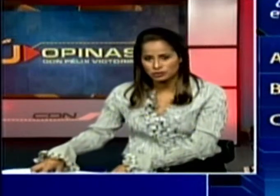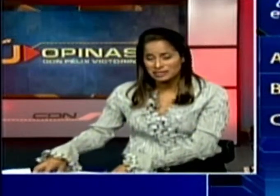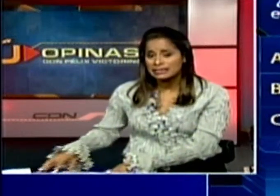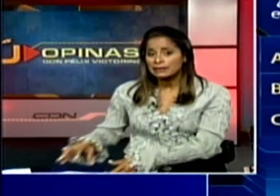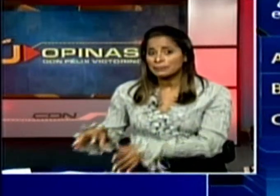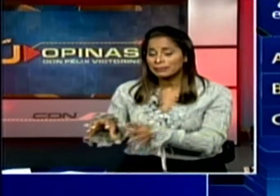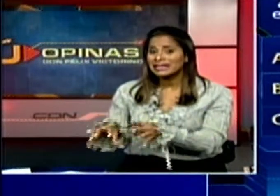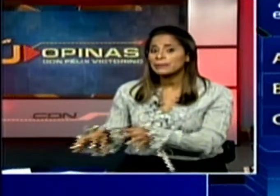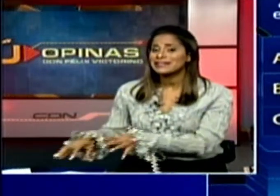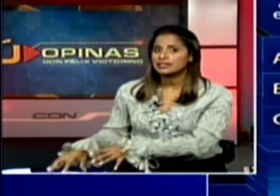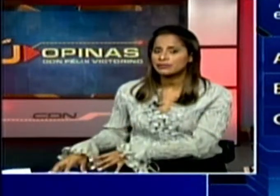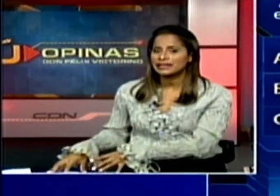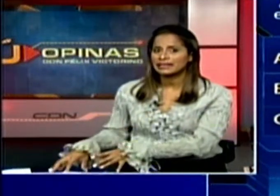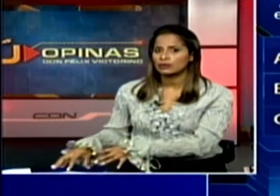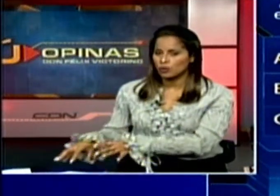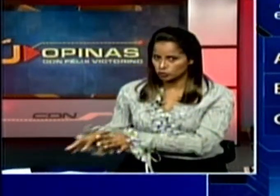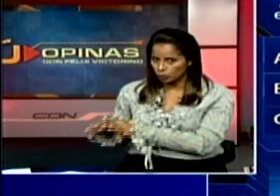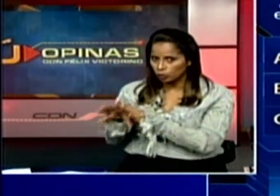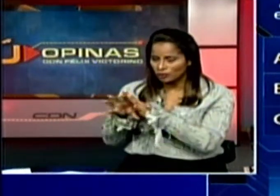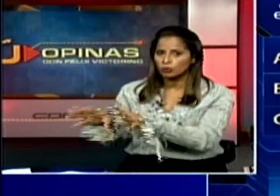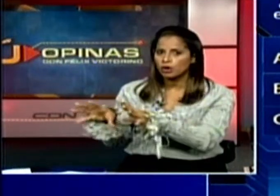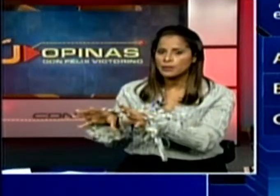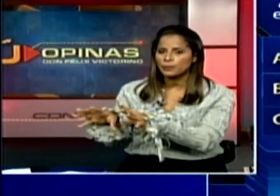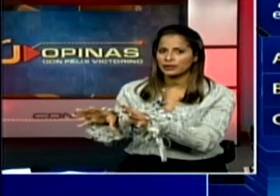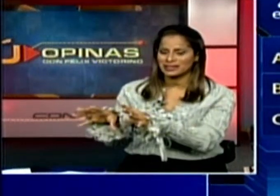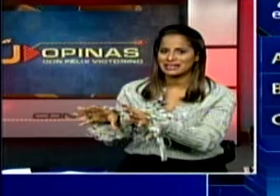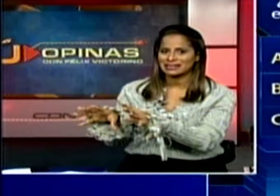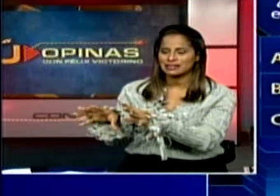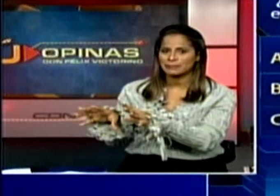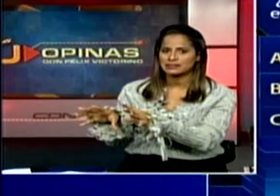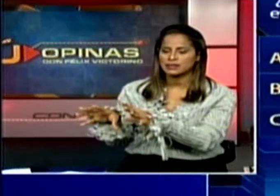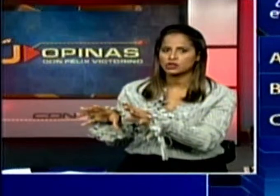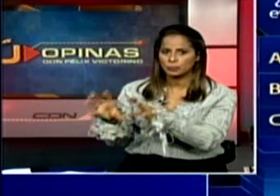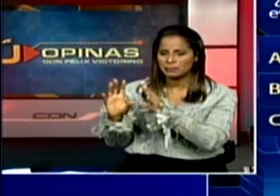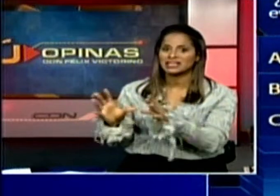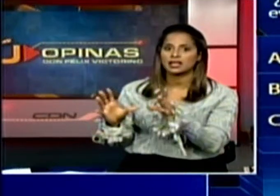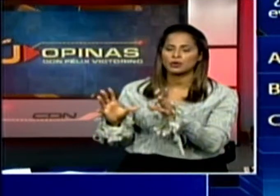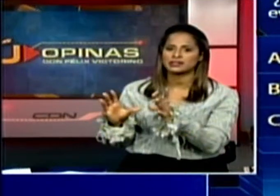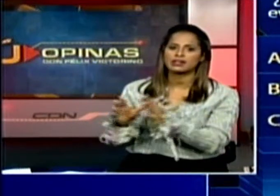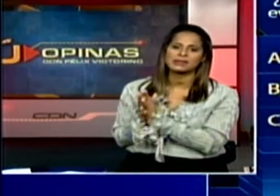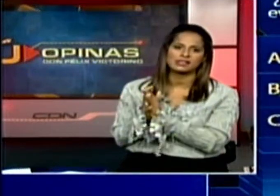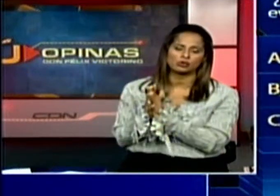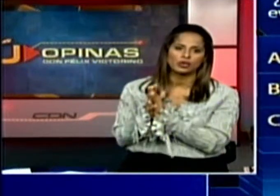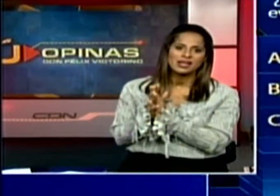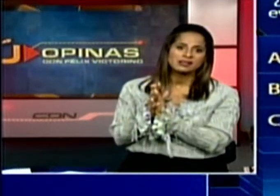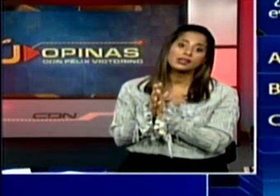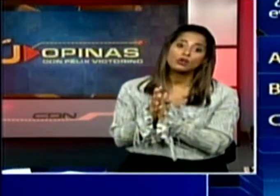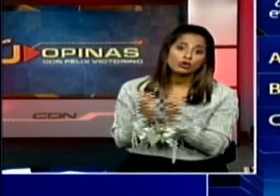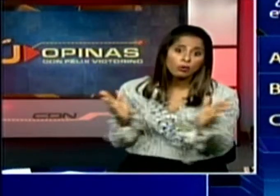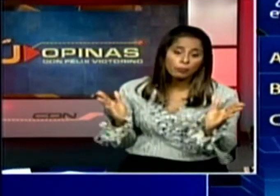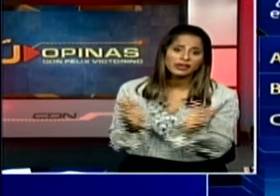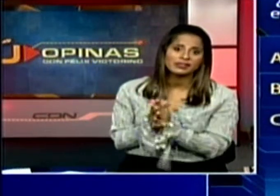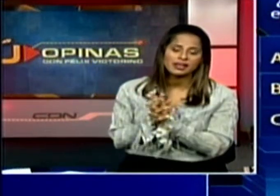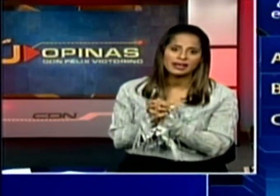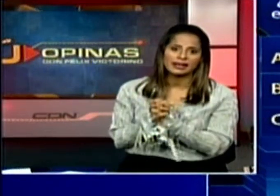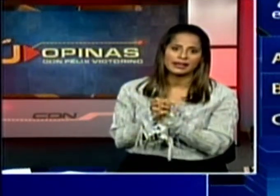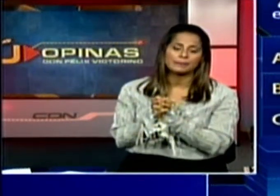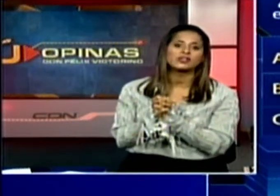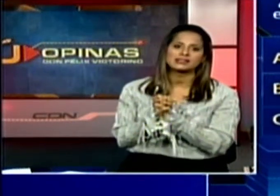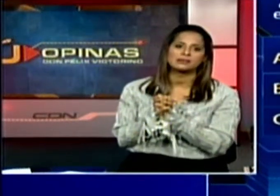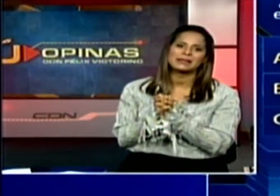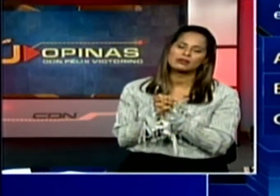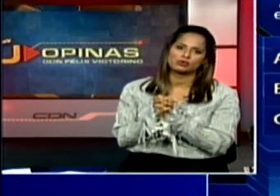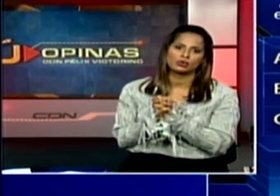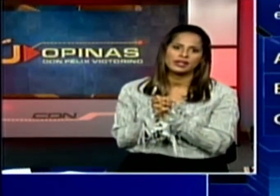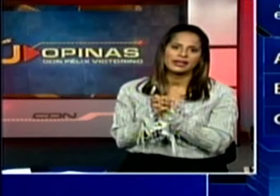informes. Entonces, de manera específica, cuando voy por esa clase de emplazamientos, pues me atrevo a ser desmentidos. Si no, no, porque